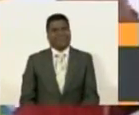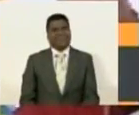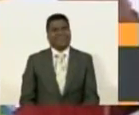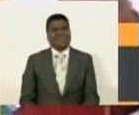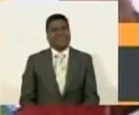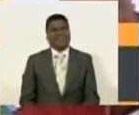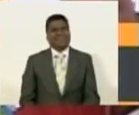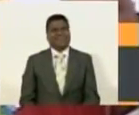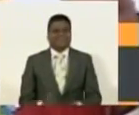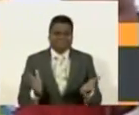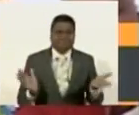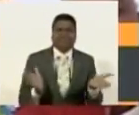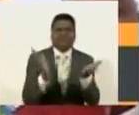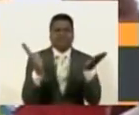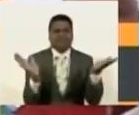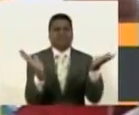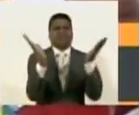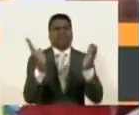Que vamos empujando nosotros.